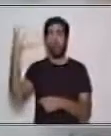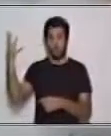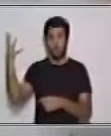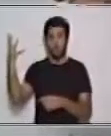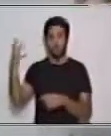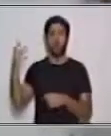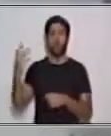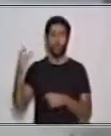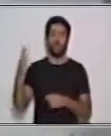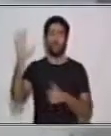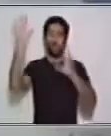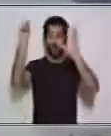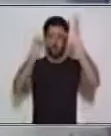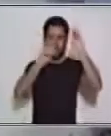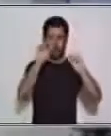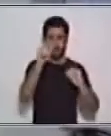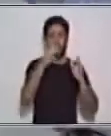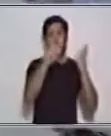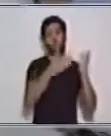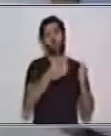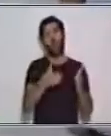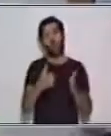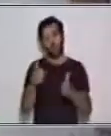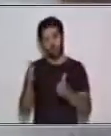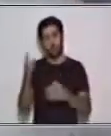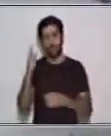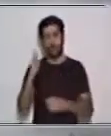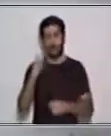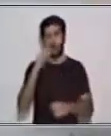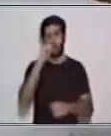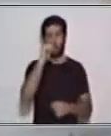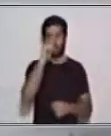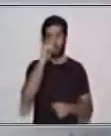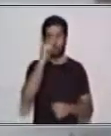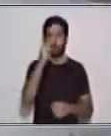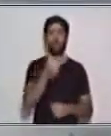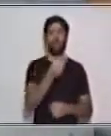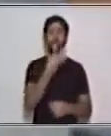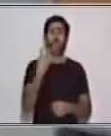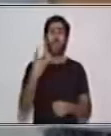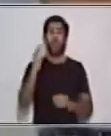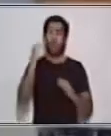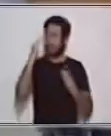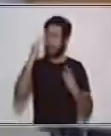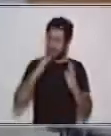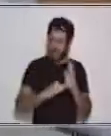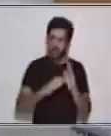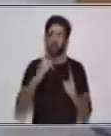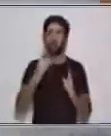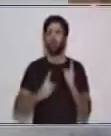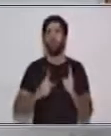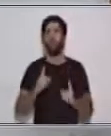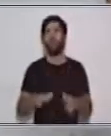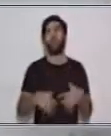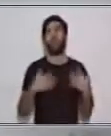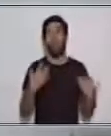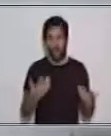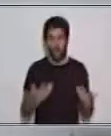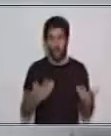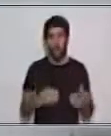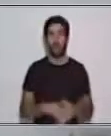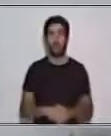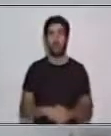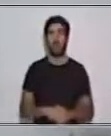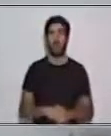nuestros datos, y vamos a empezar con el dato menor. ¿Cuál es el dato menor de esta secuencia de